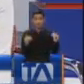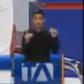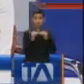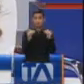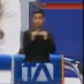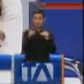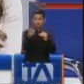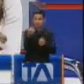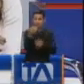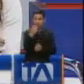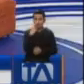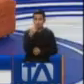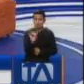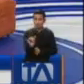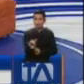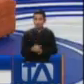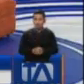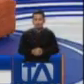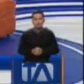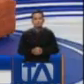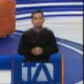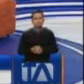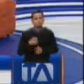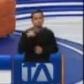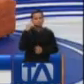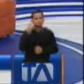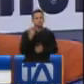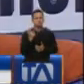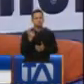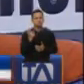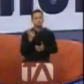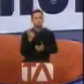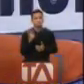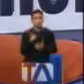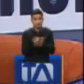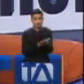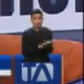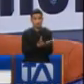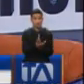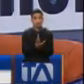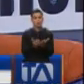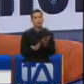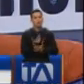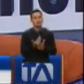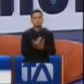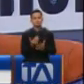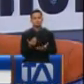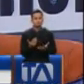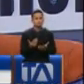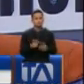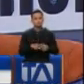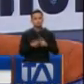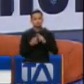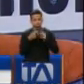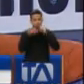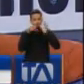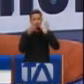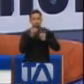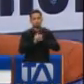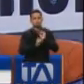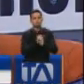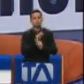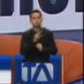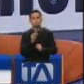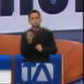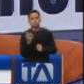un señor en el reportaje, sí, ¿no? Yo creo que uno de los principales efectos que ha tenido el programa Cuéntame, que lo implementamos en diciembre del 2014,